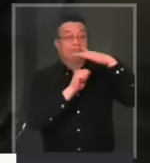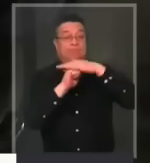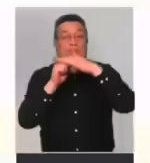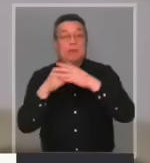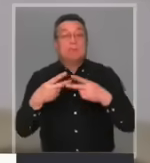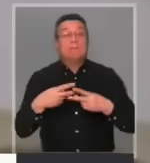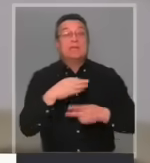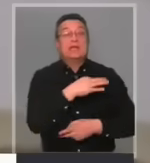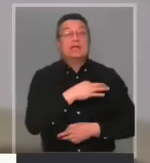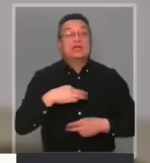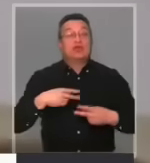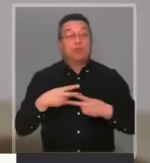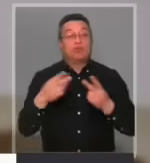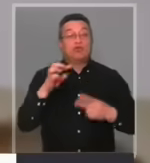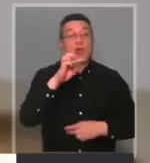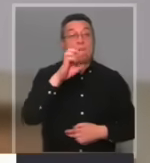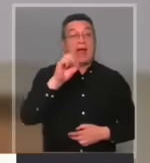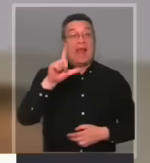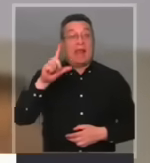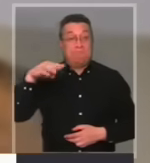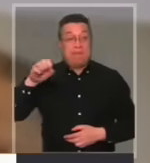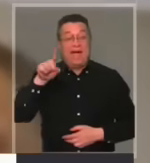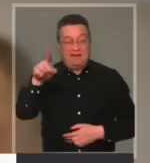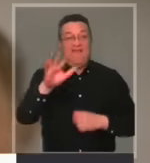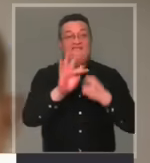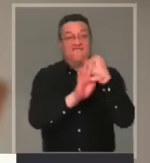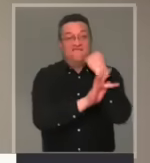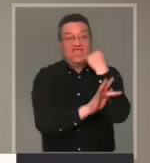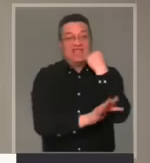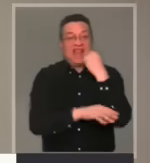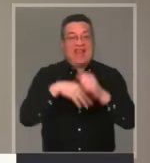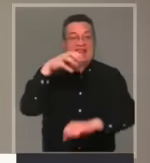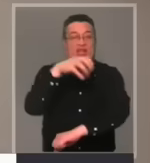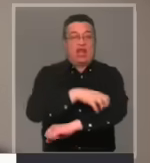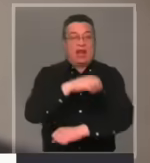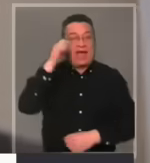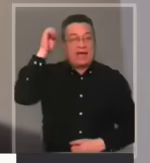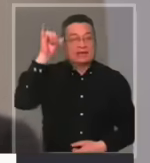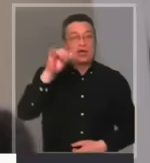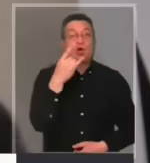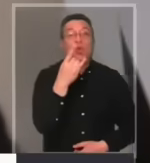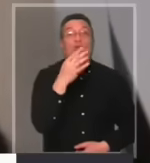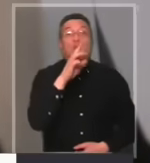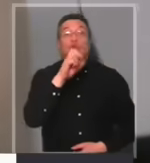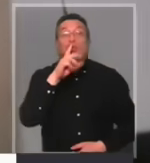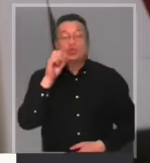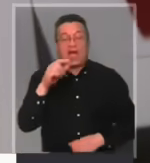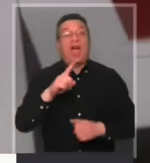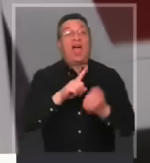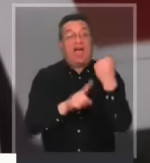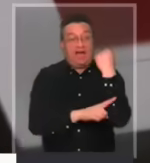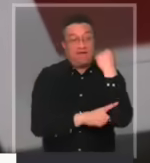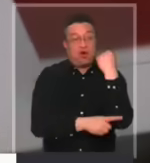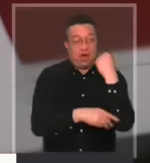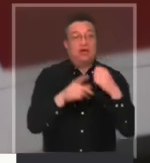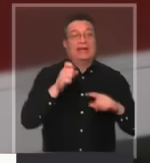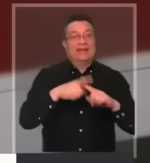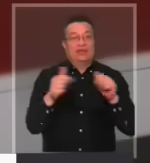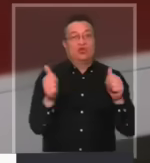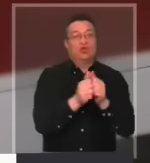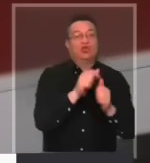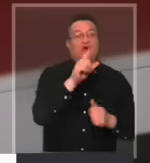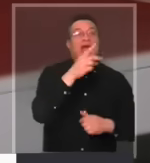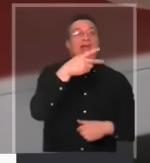Público. Carlos Palma es el fiscal regional de Aysén. Juan Urruti, abogado penalista, que fue parte del bufet Hermosilla